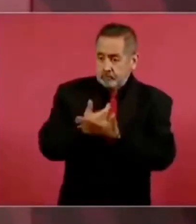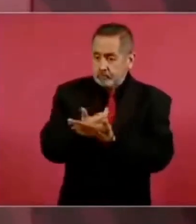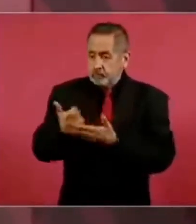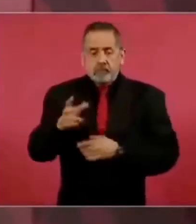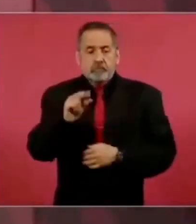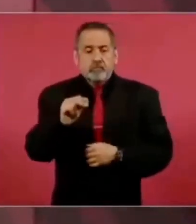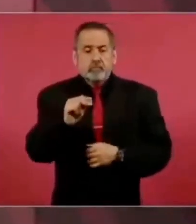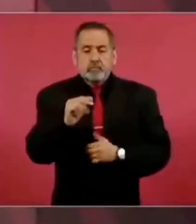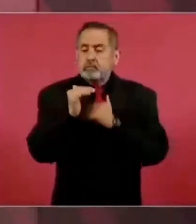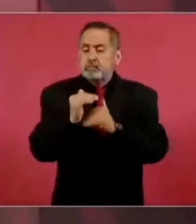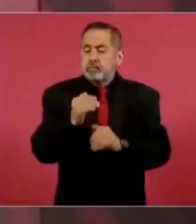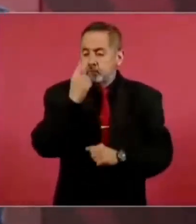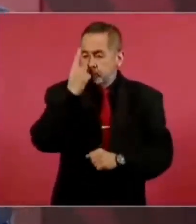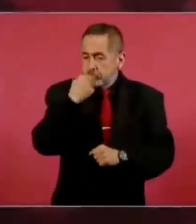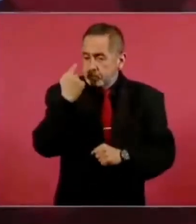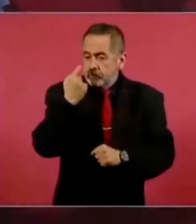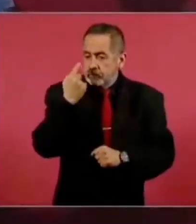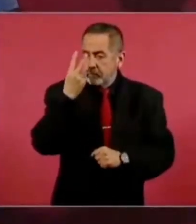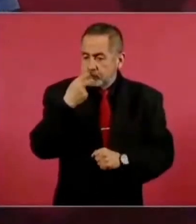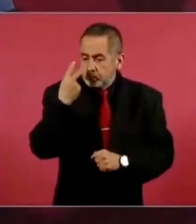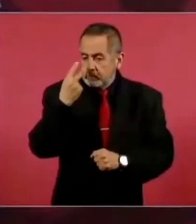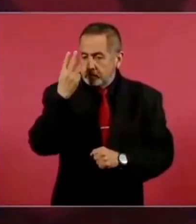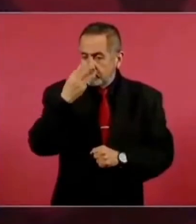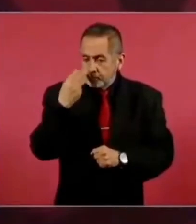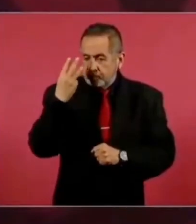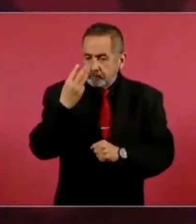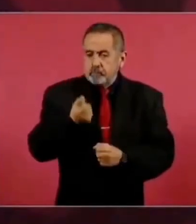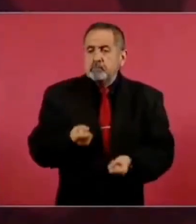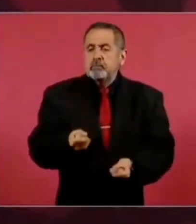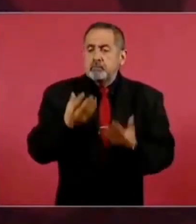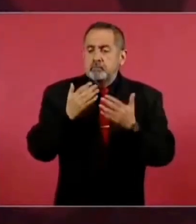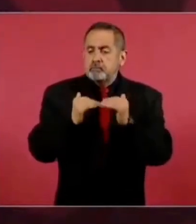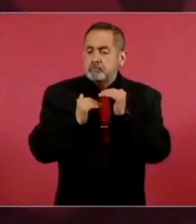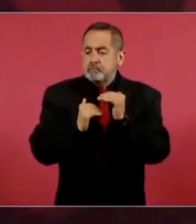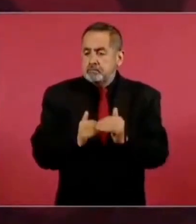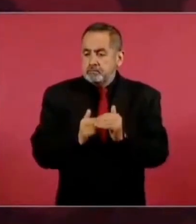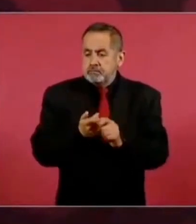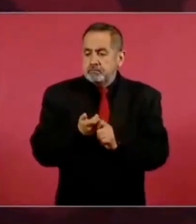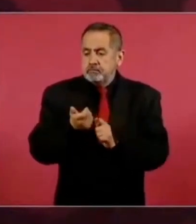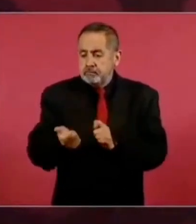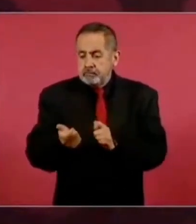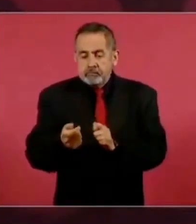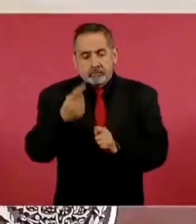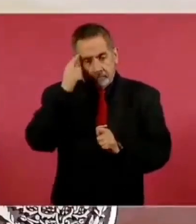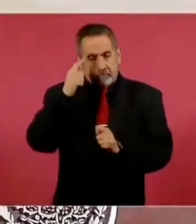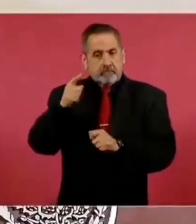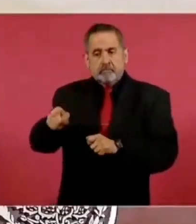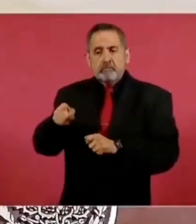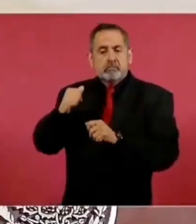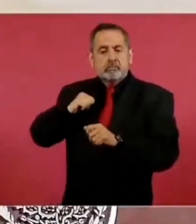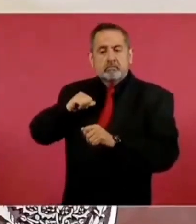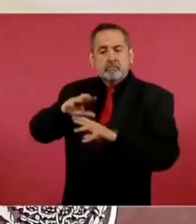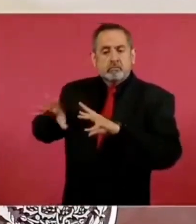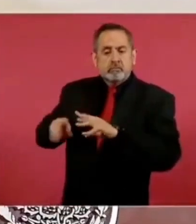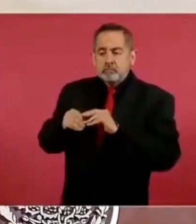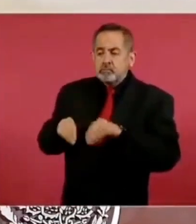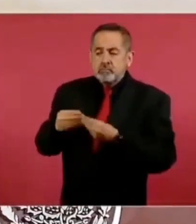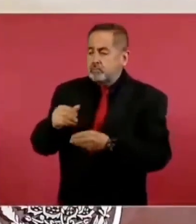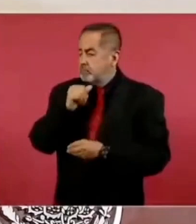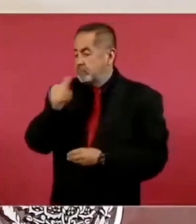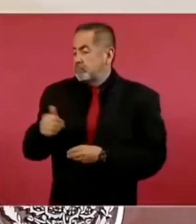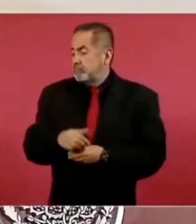con el propósito de no garantizar prestaciones a los